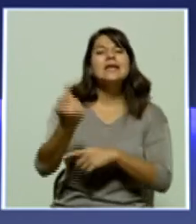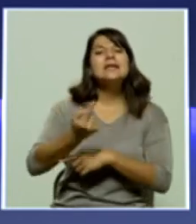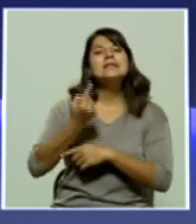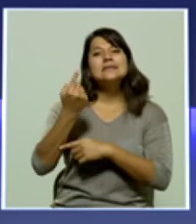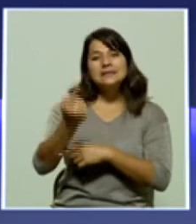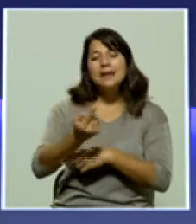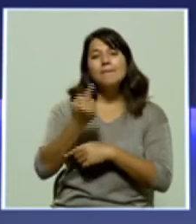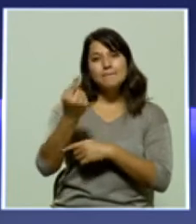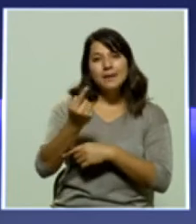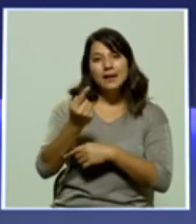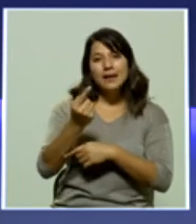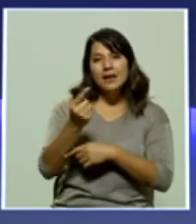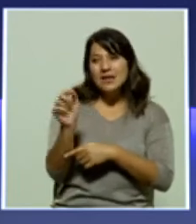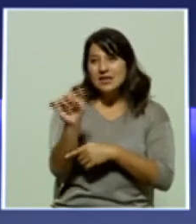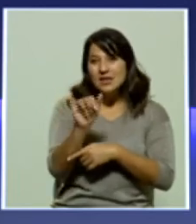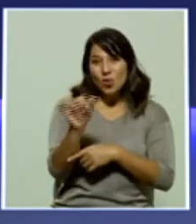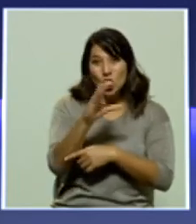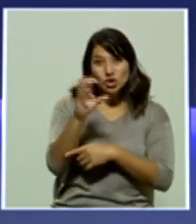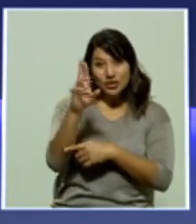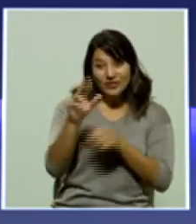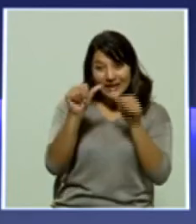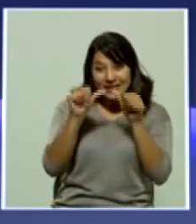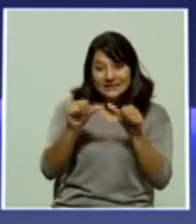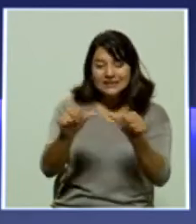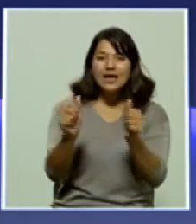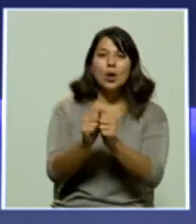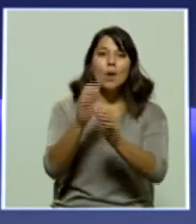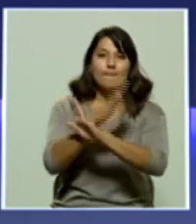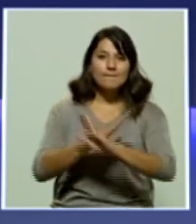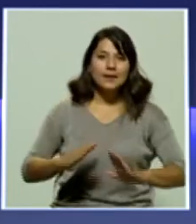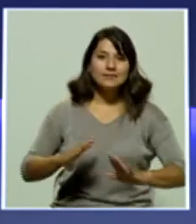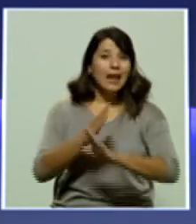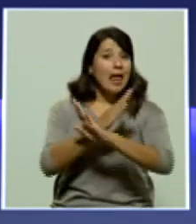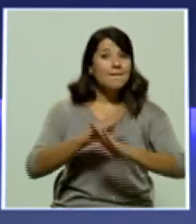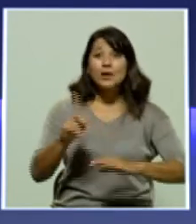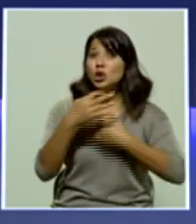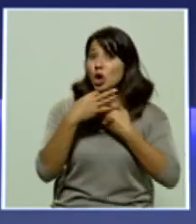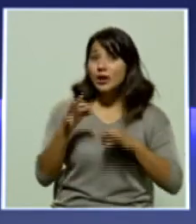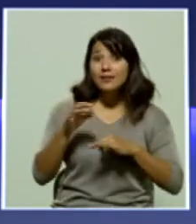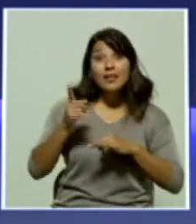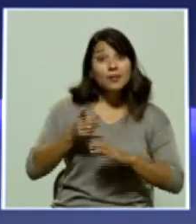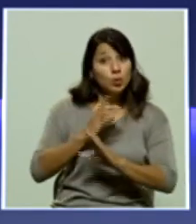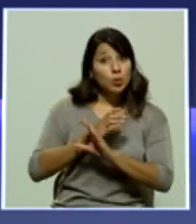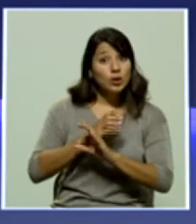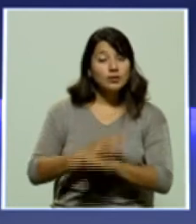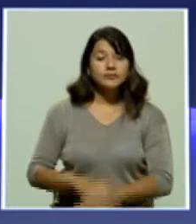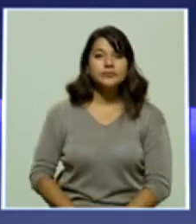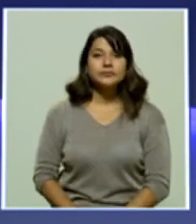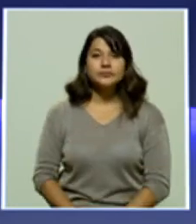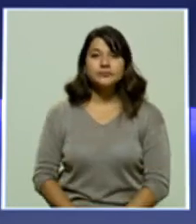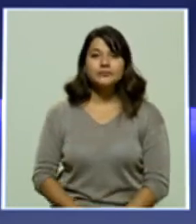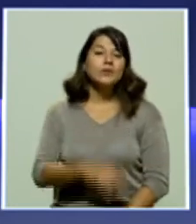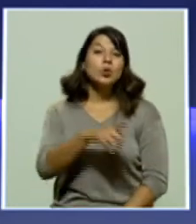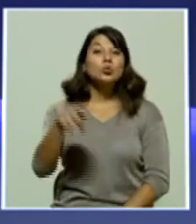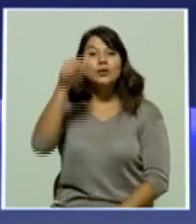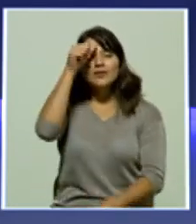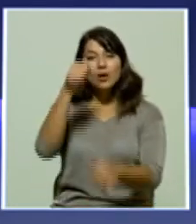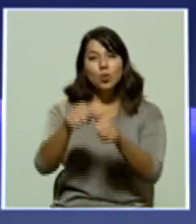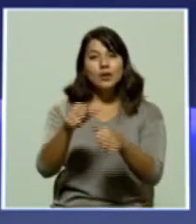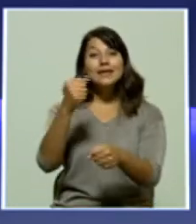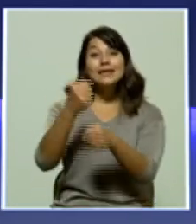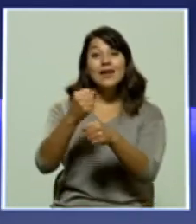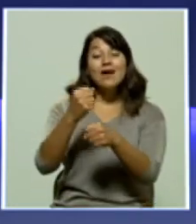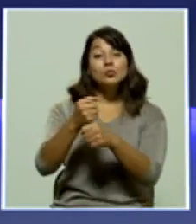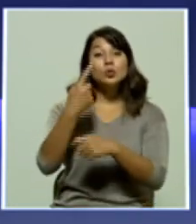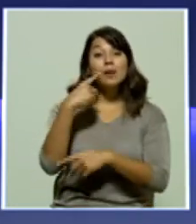este camino, en este ambiente de paz. La paz no es gratuita, hay que cuidarla. Recuerde, trabajamos